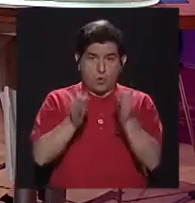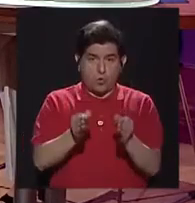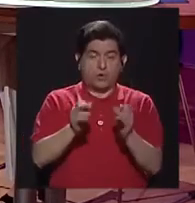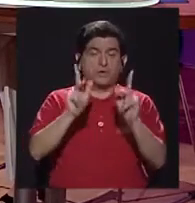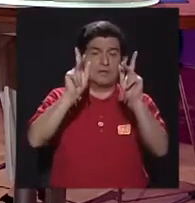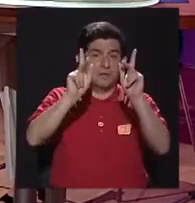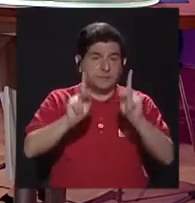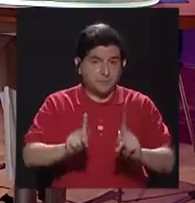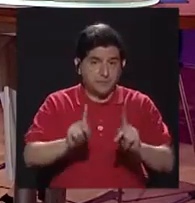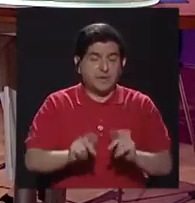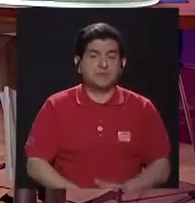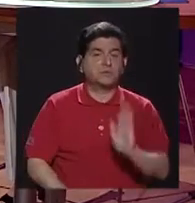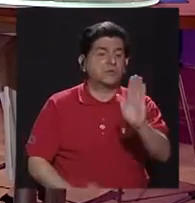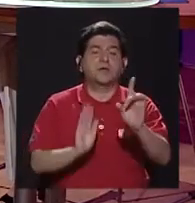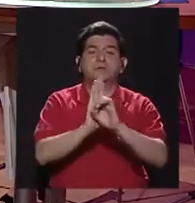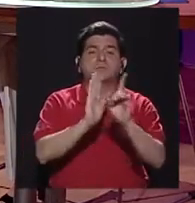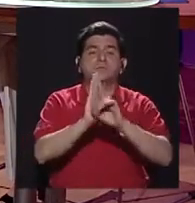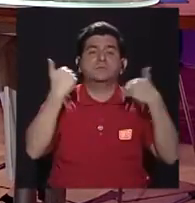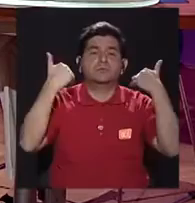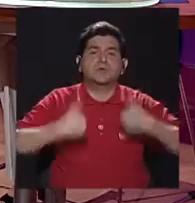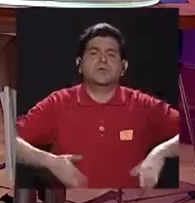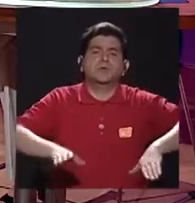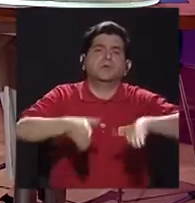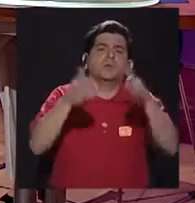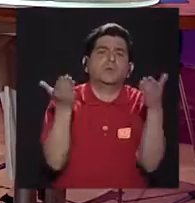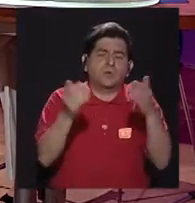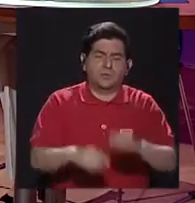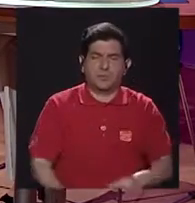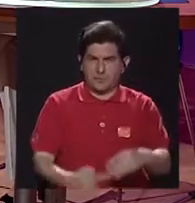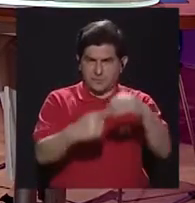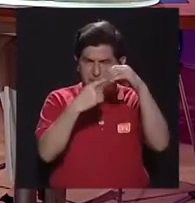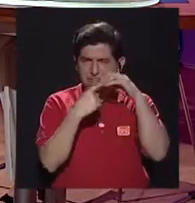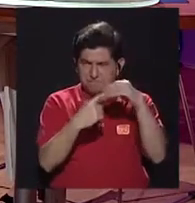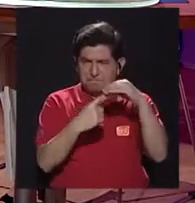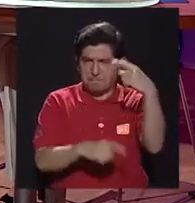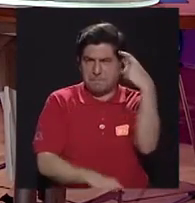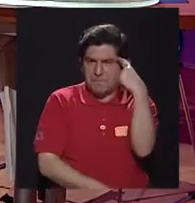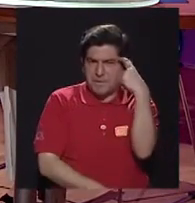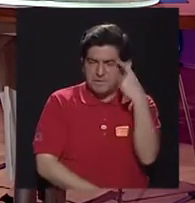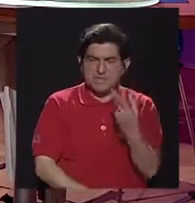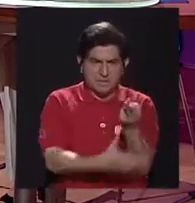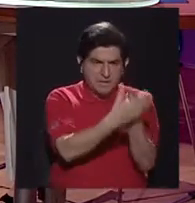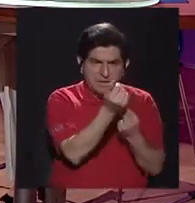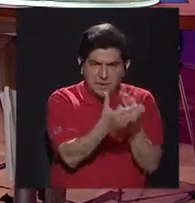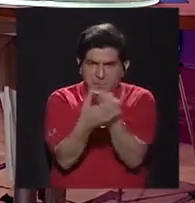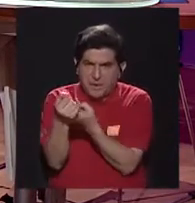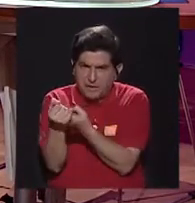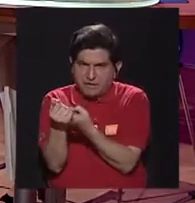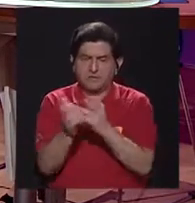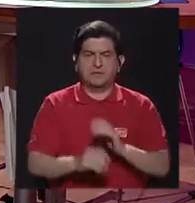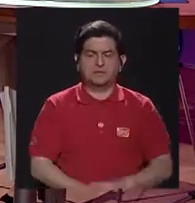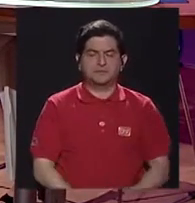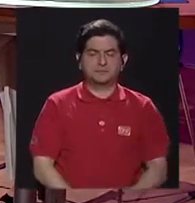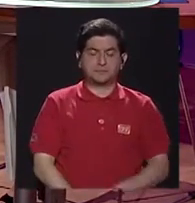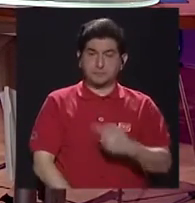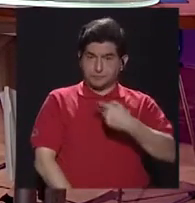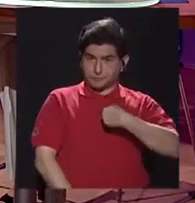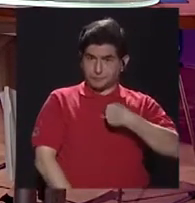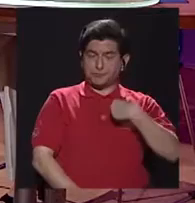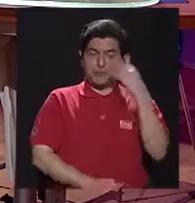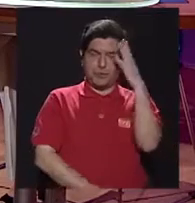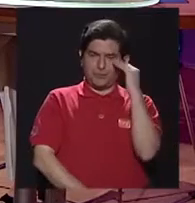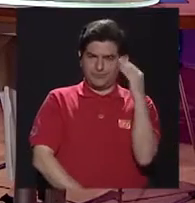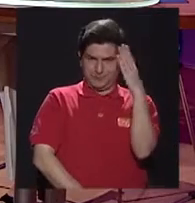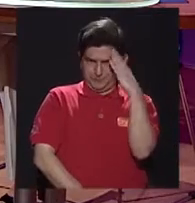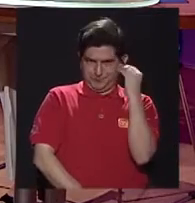personas en sus derechos humanos, principalmente para las parejas? Bueno, fíjese que yo he tenido la